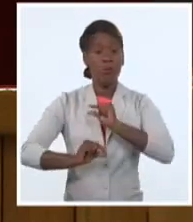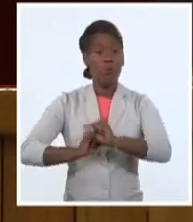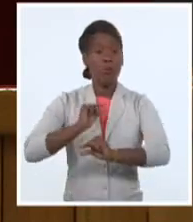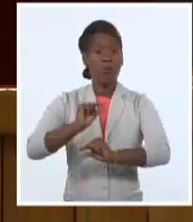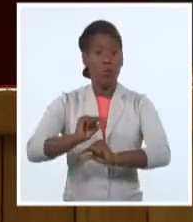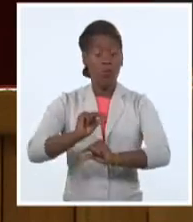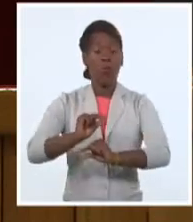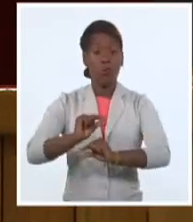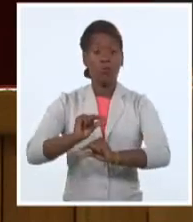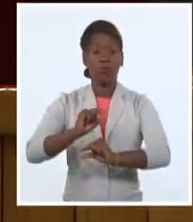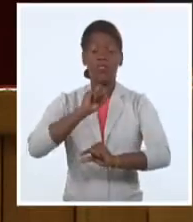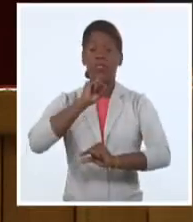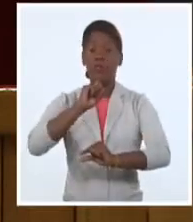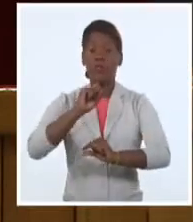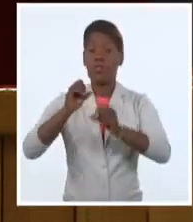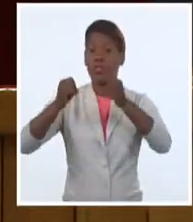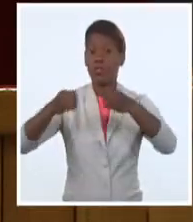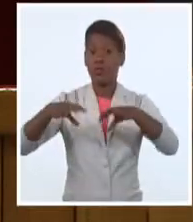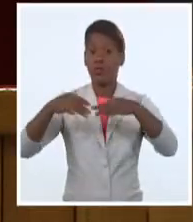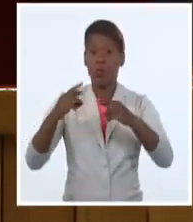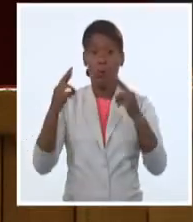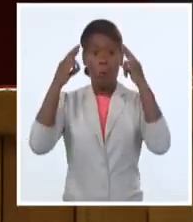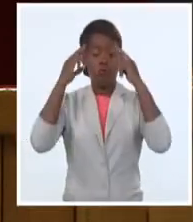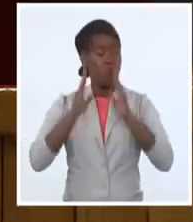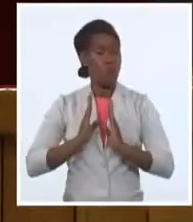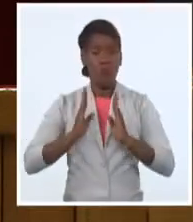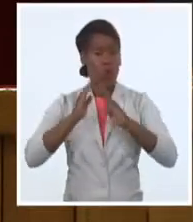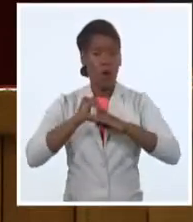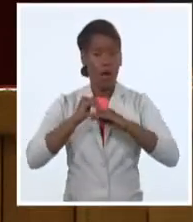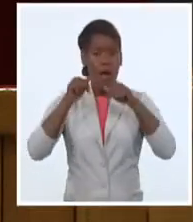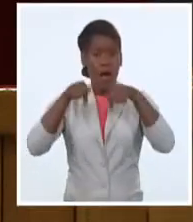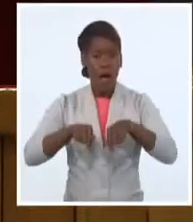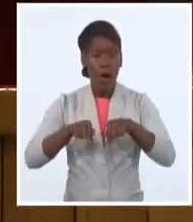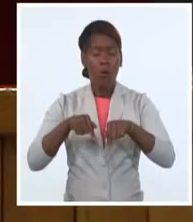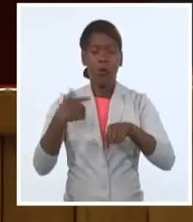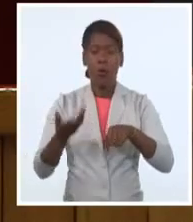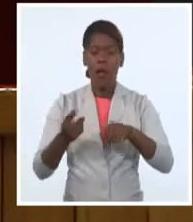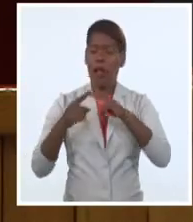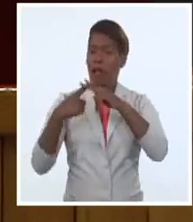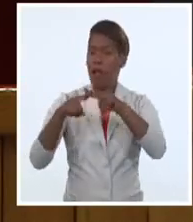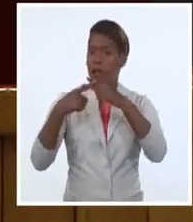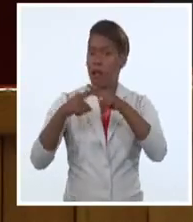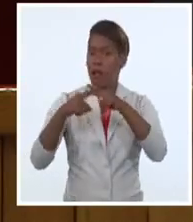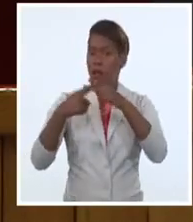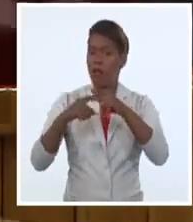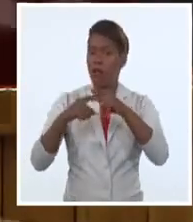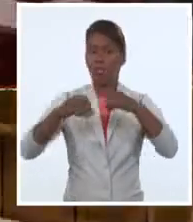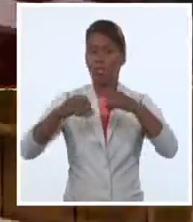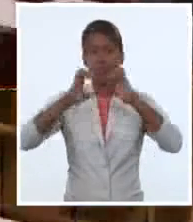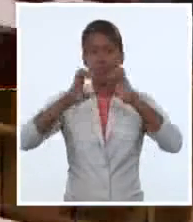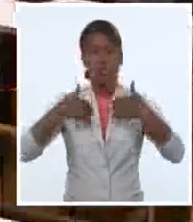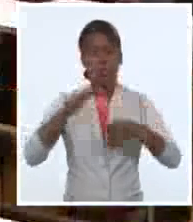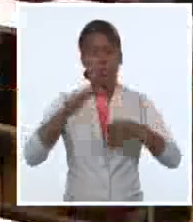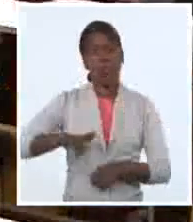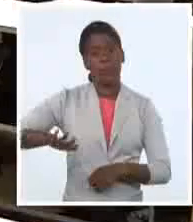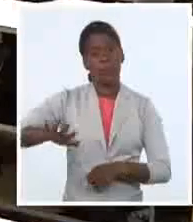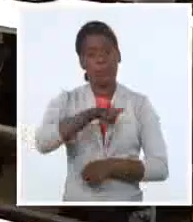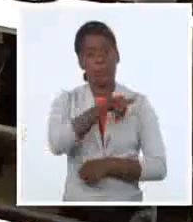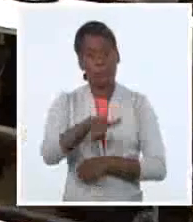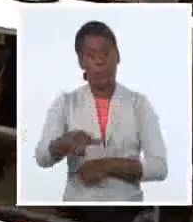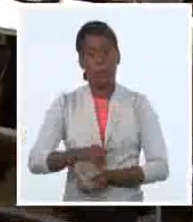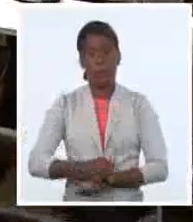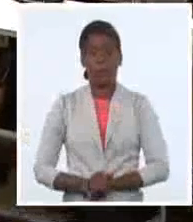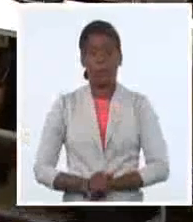zonas de lujo y confort, mientras se ensancha dramáticamente el mundo de los excluidos.